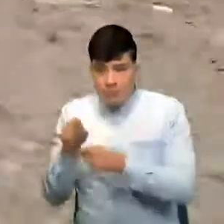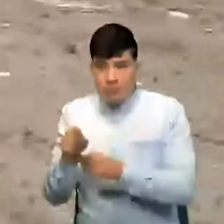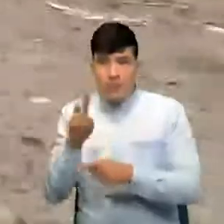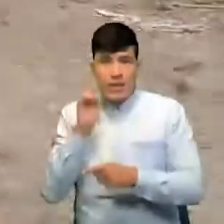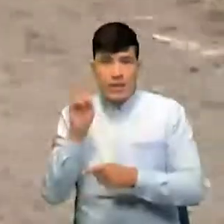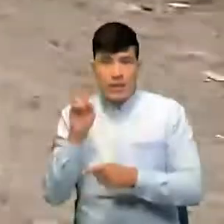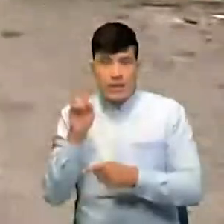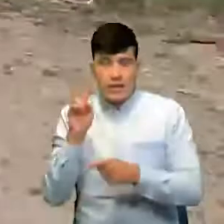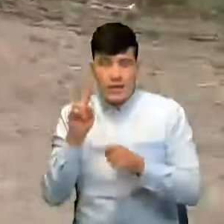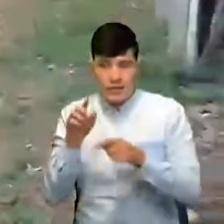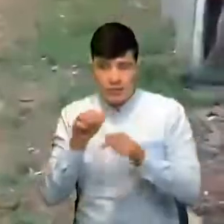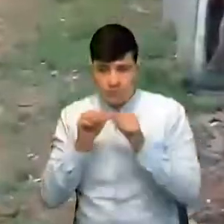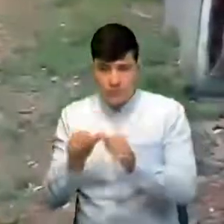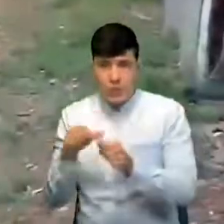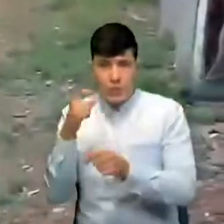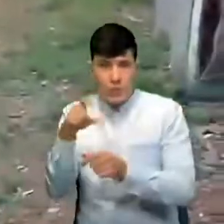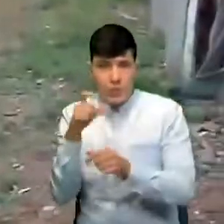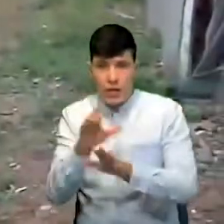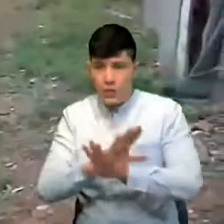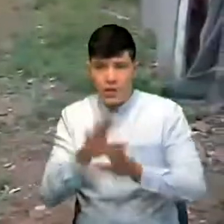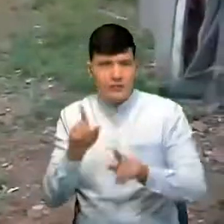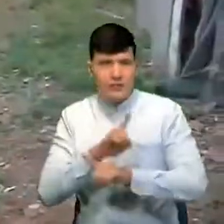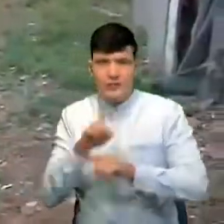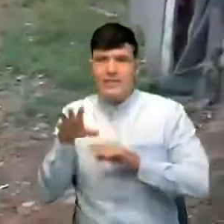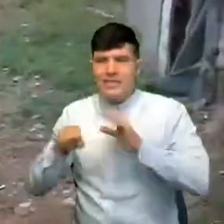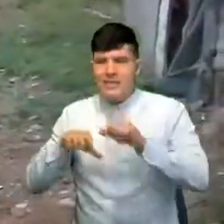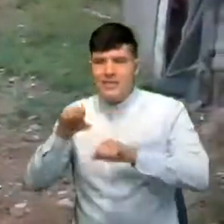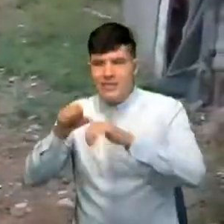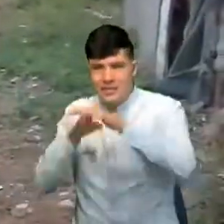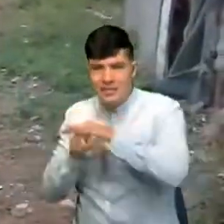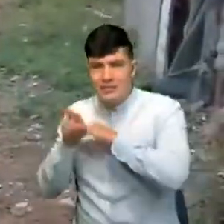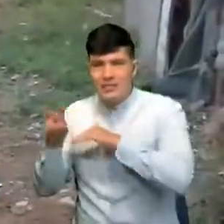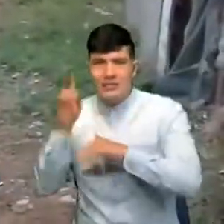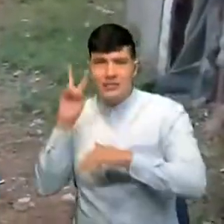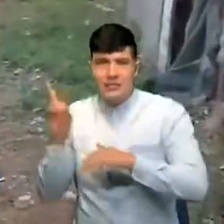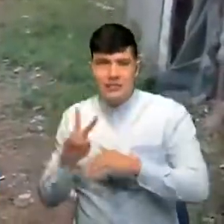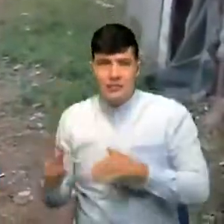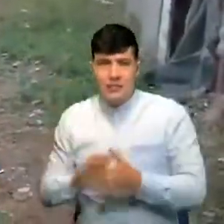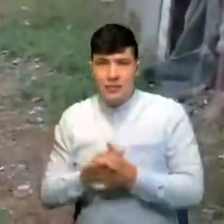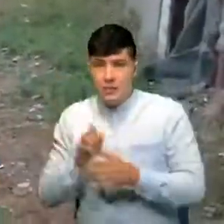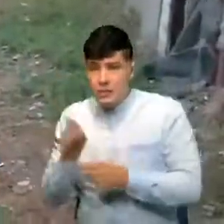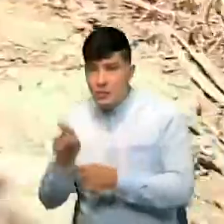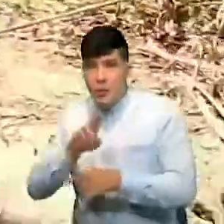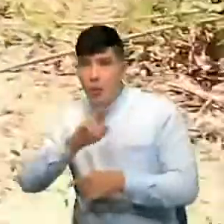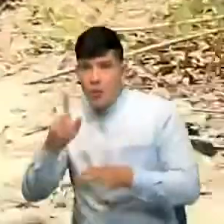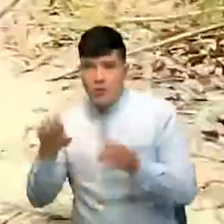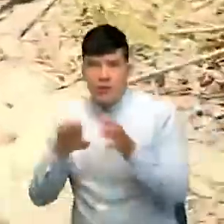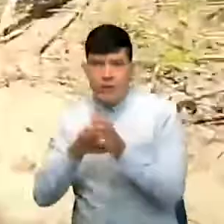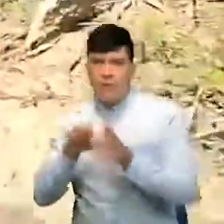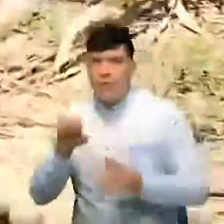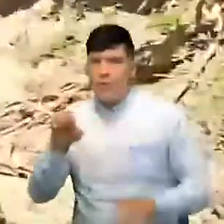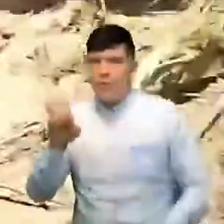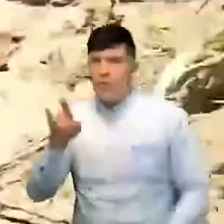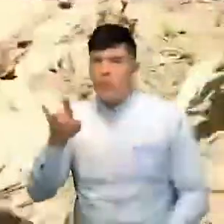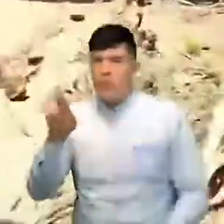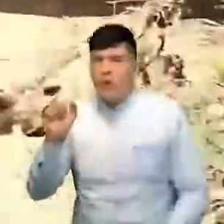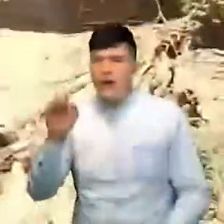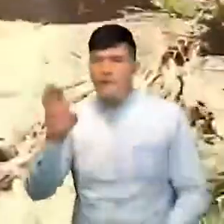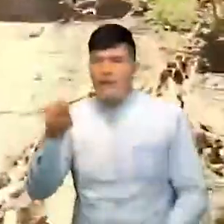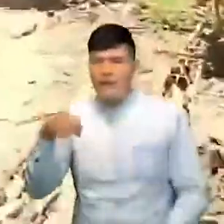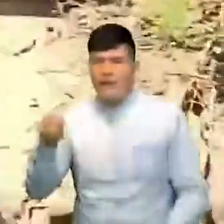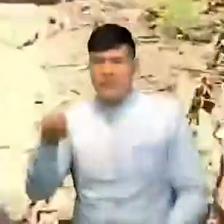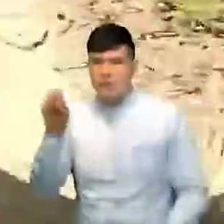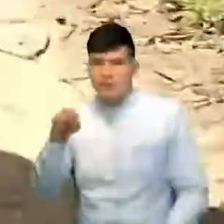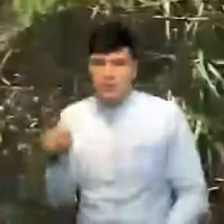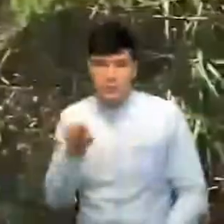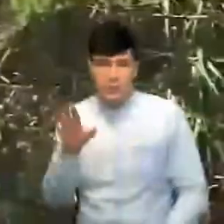disidencias de las autodefensas ünidas de colombia a diferencia de los rastrojos los urabeños o las 'águilas negras' esa agrupación l